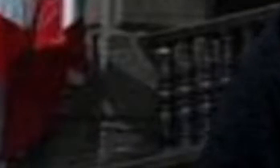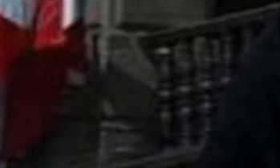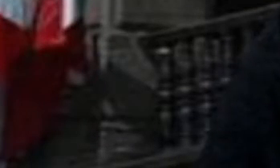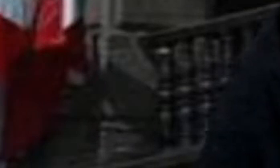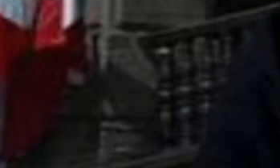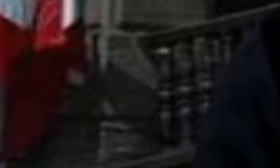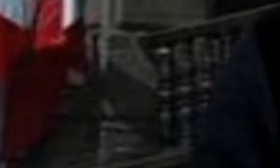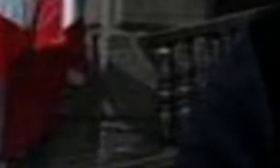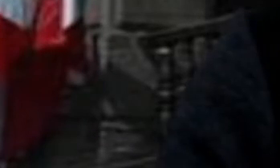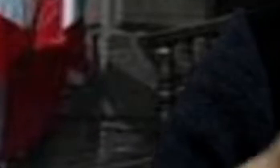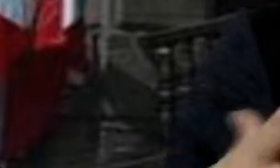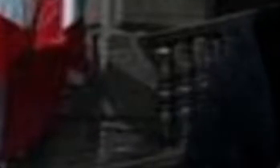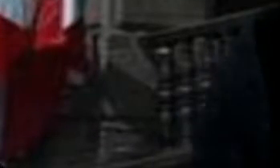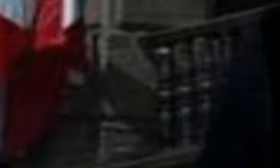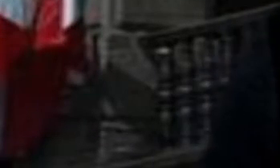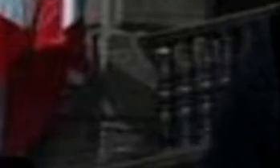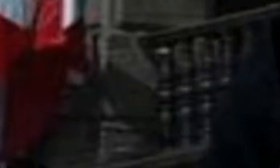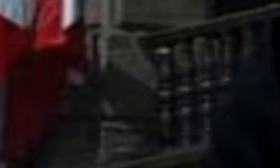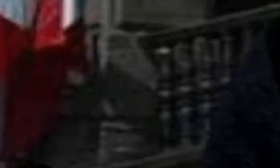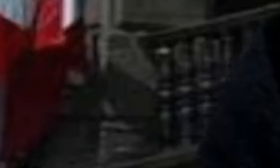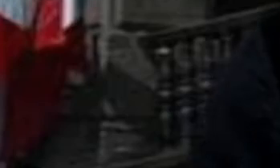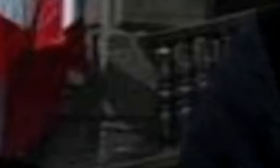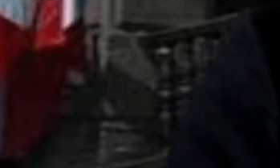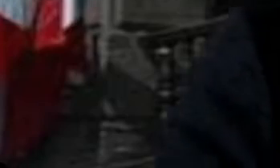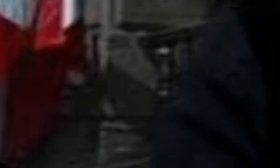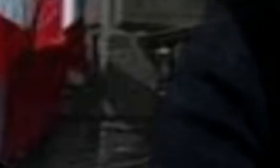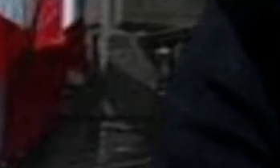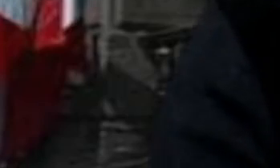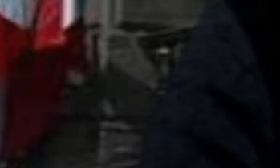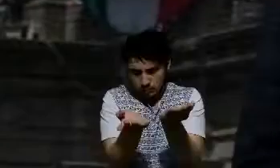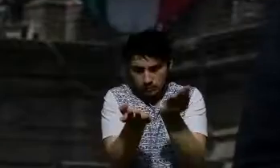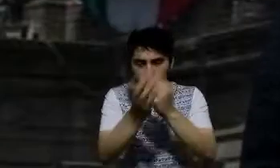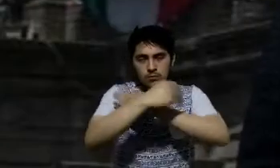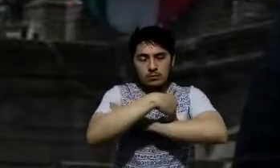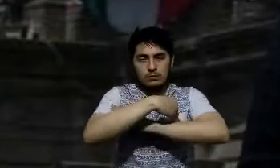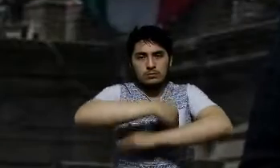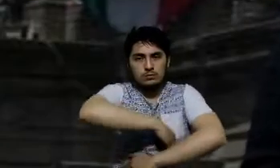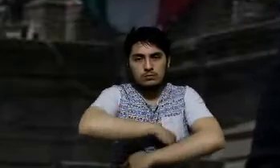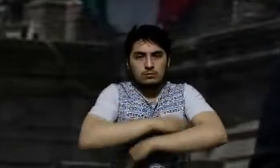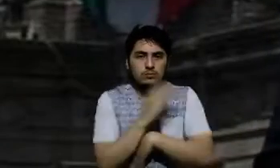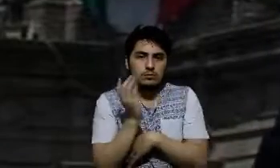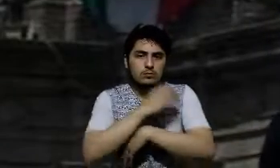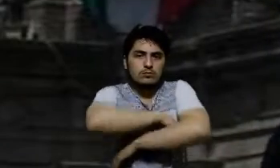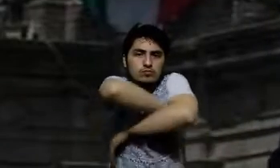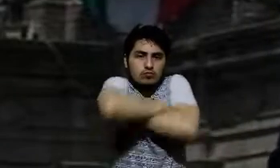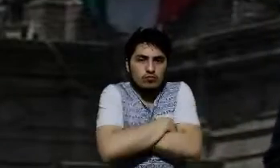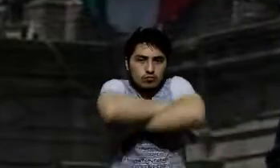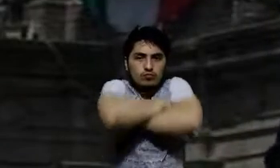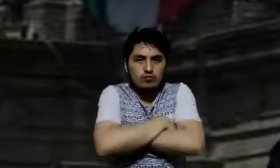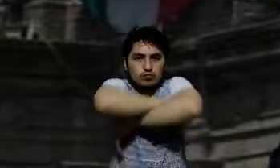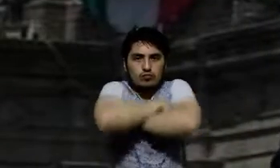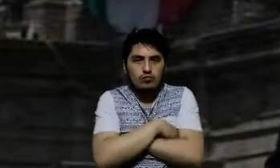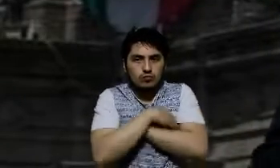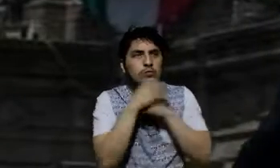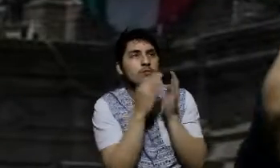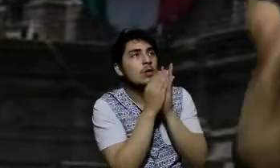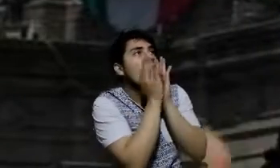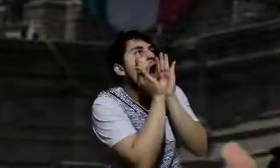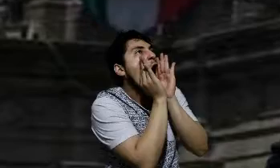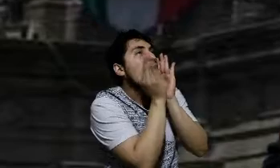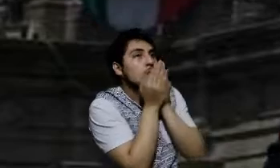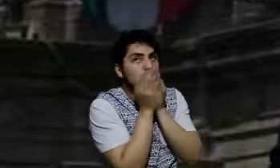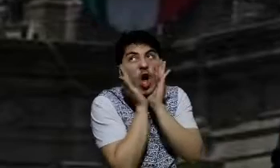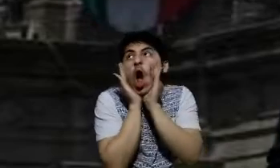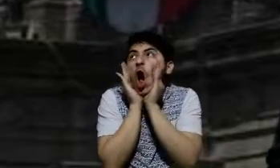mansión. Así que, y yo tengo que tomar otro taxi, porque recuerden que la verdad yo no ando